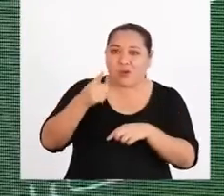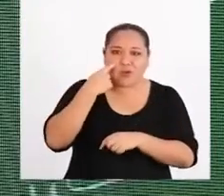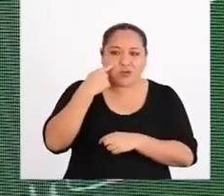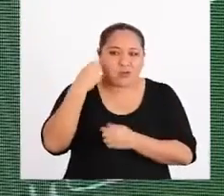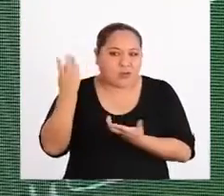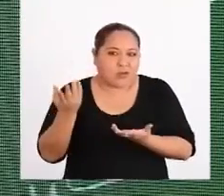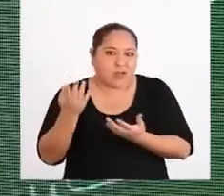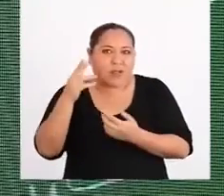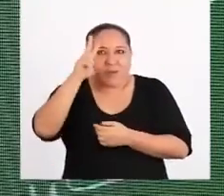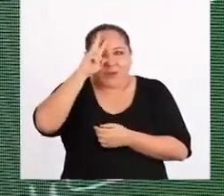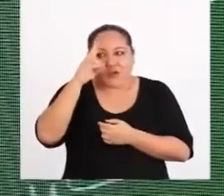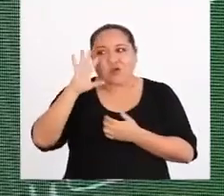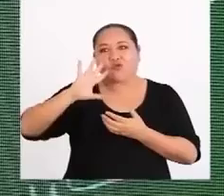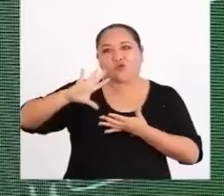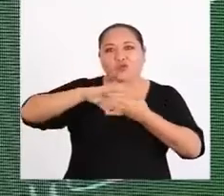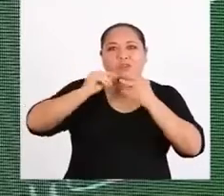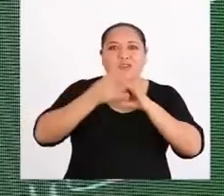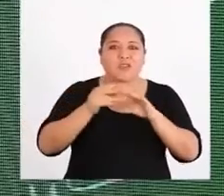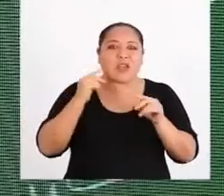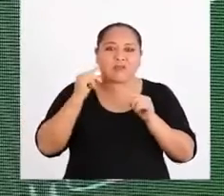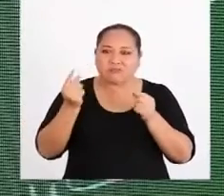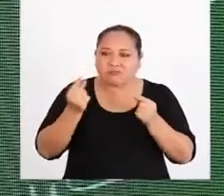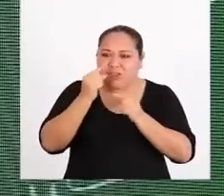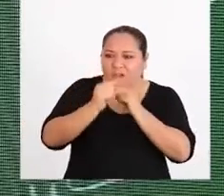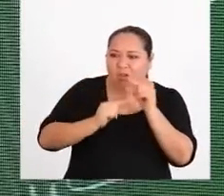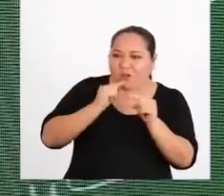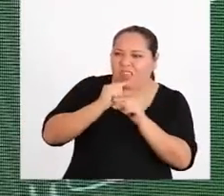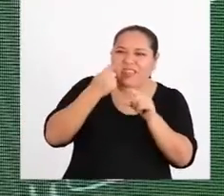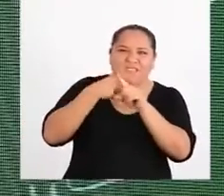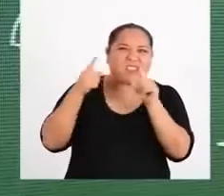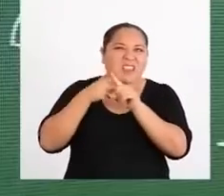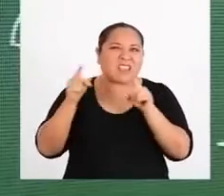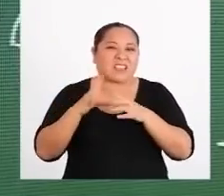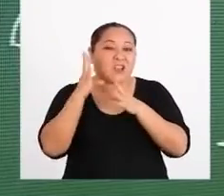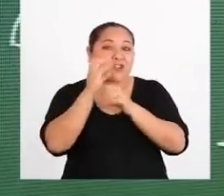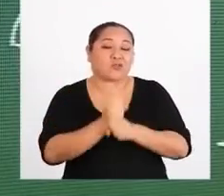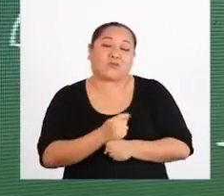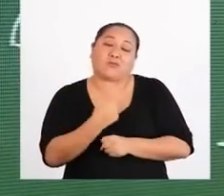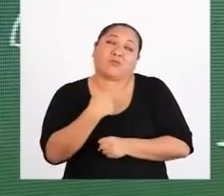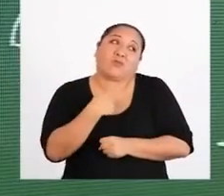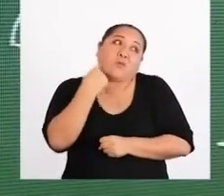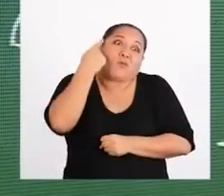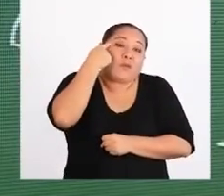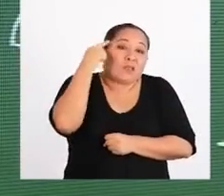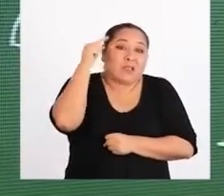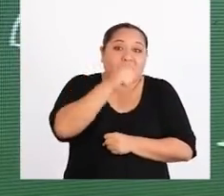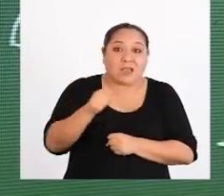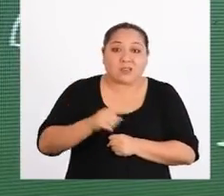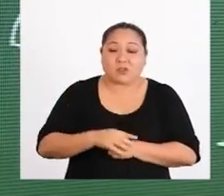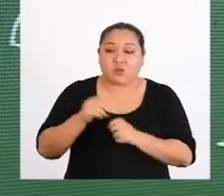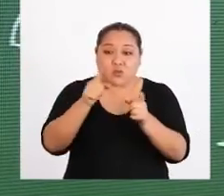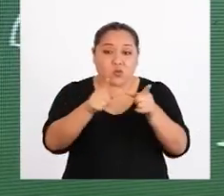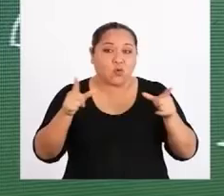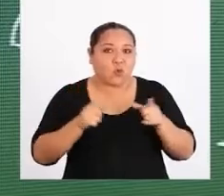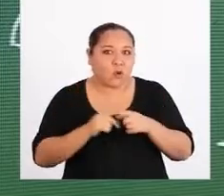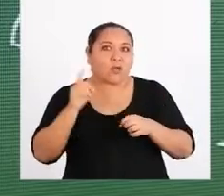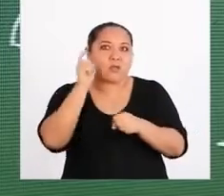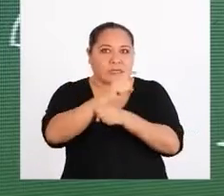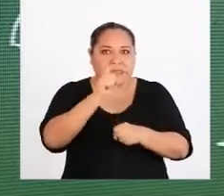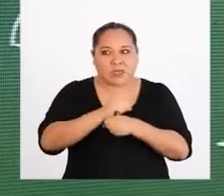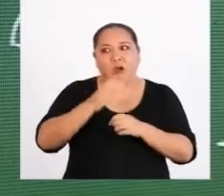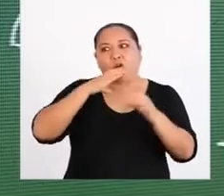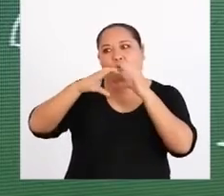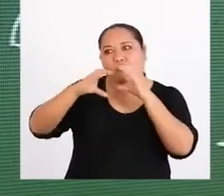más el Perú, su historia, su geografía y sus diversas costumbres. A mi modo de ver, este es un espacio educativo